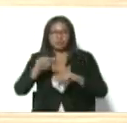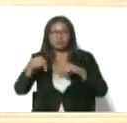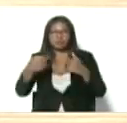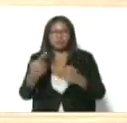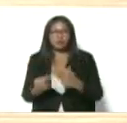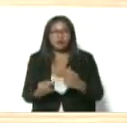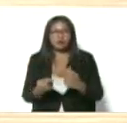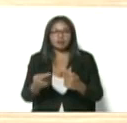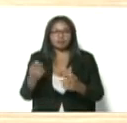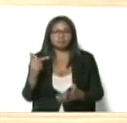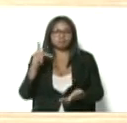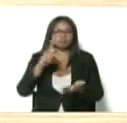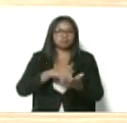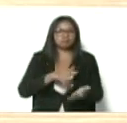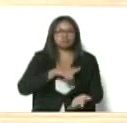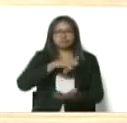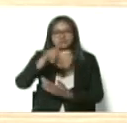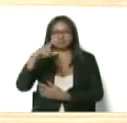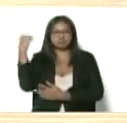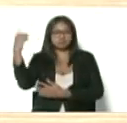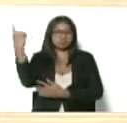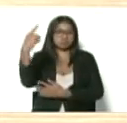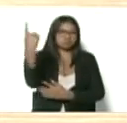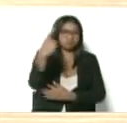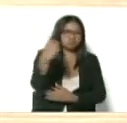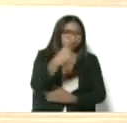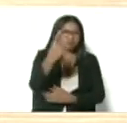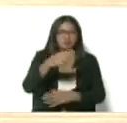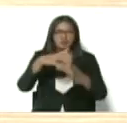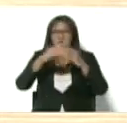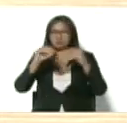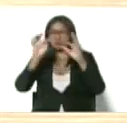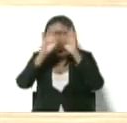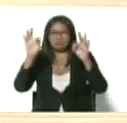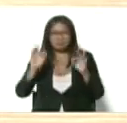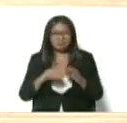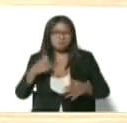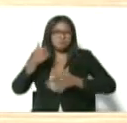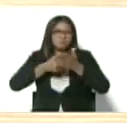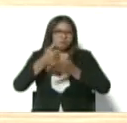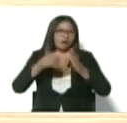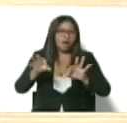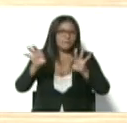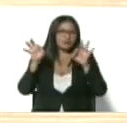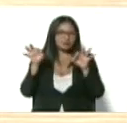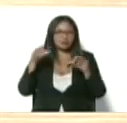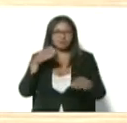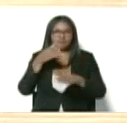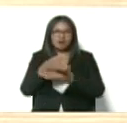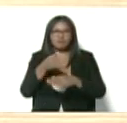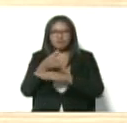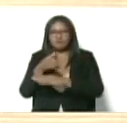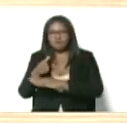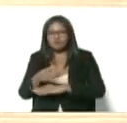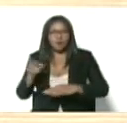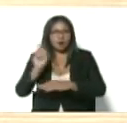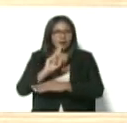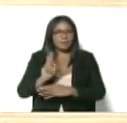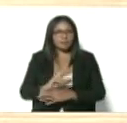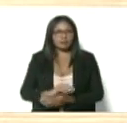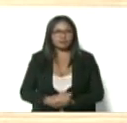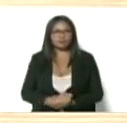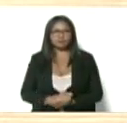con aviones helicópteros drones tropas de combate especial a plomo limpio contra el narcotráfico